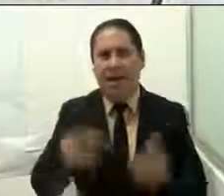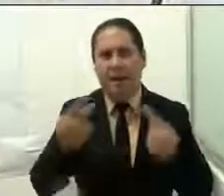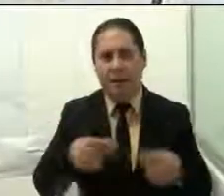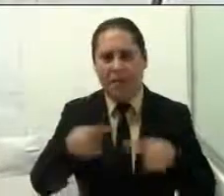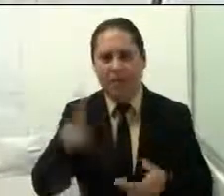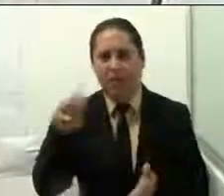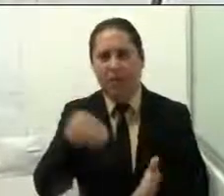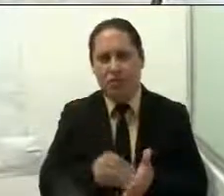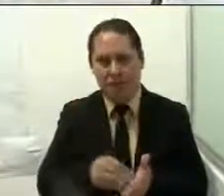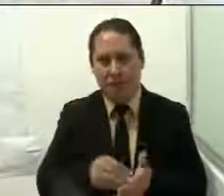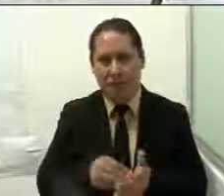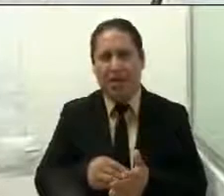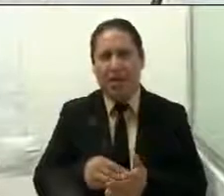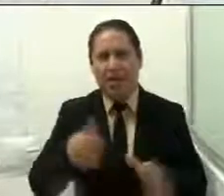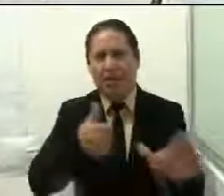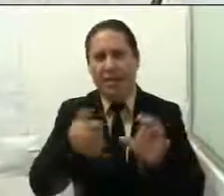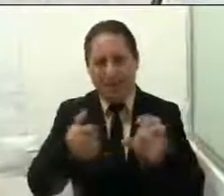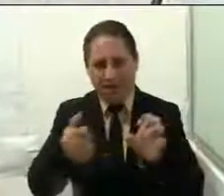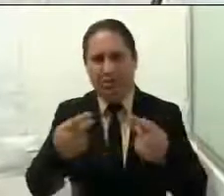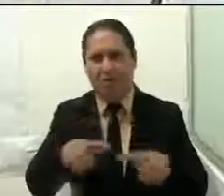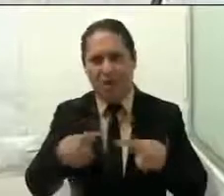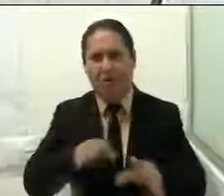2.607 productores